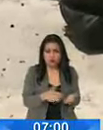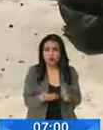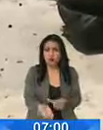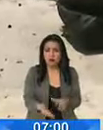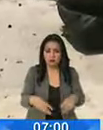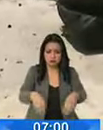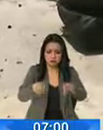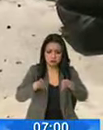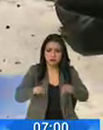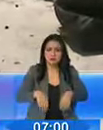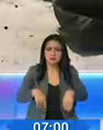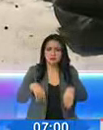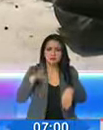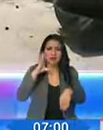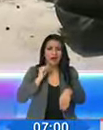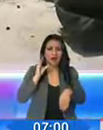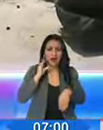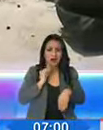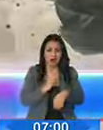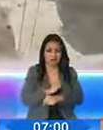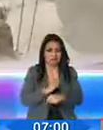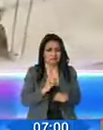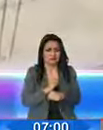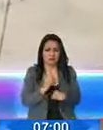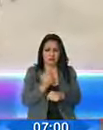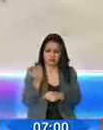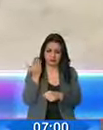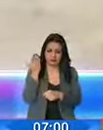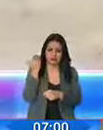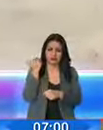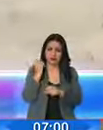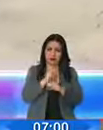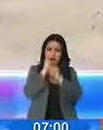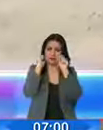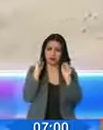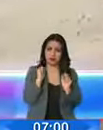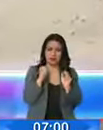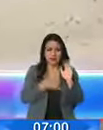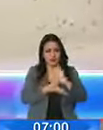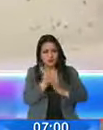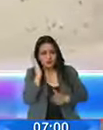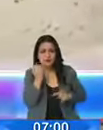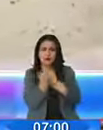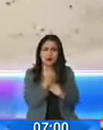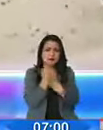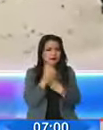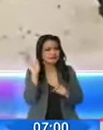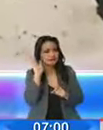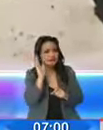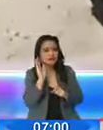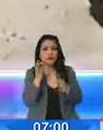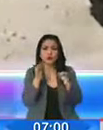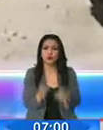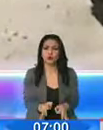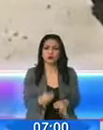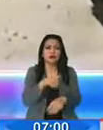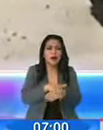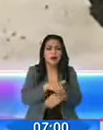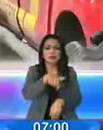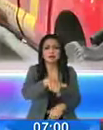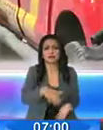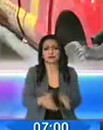funda negra. Todo parecía un mal sueño. Hace pocas horas en la mañana salió de casa sin imaginarse que la muerte caminaba de su